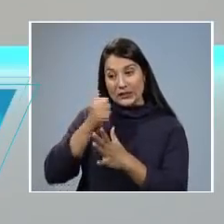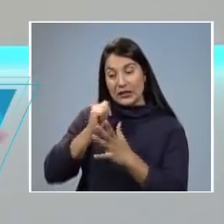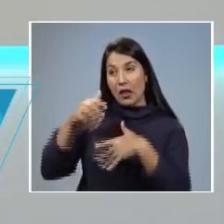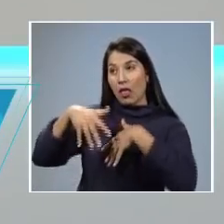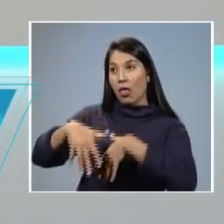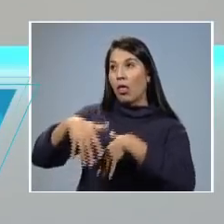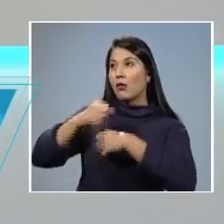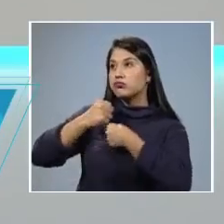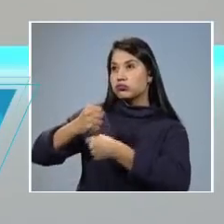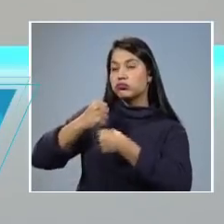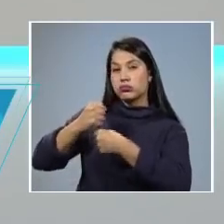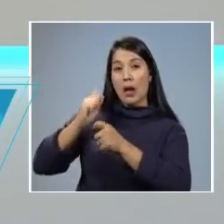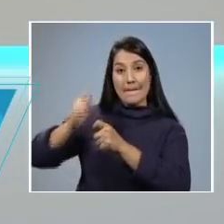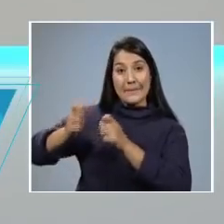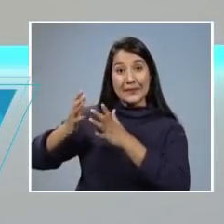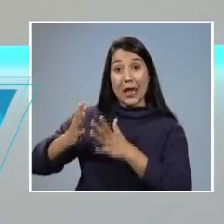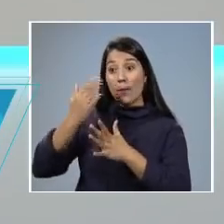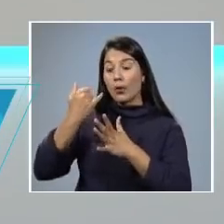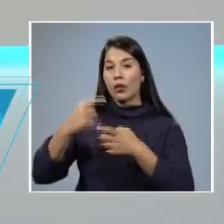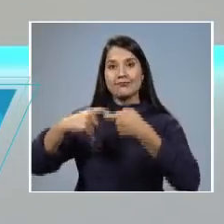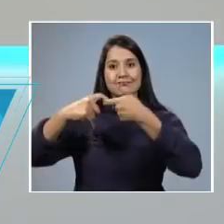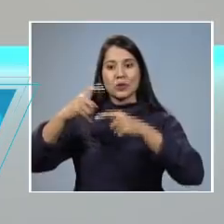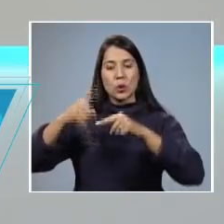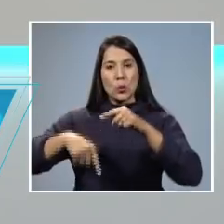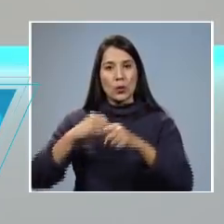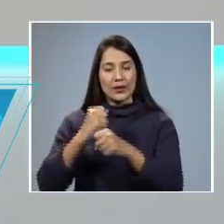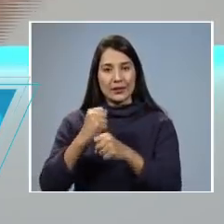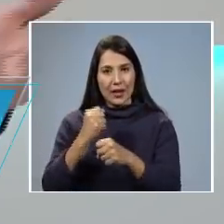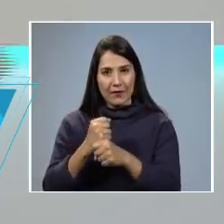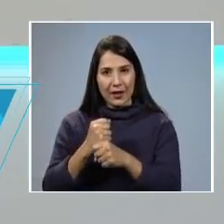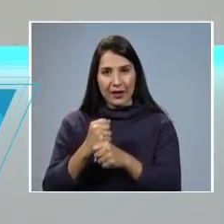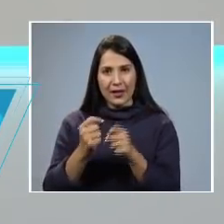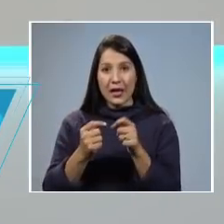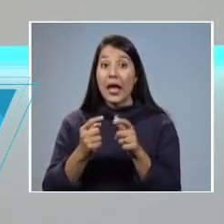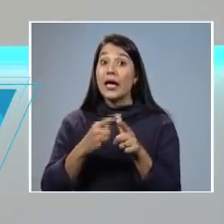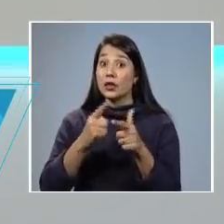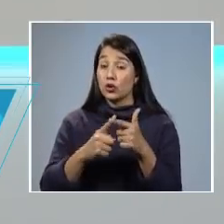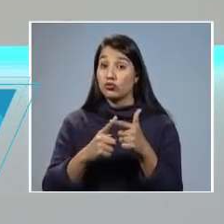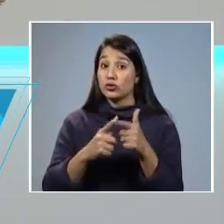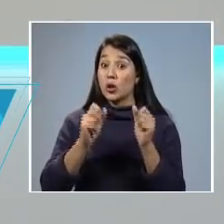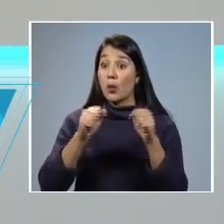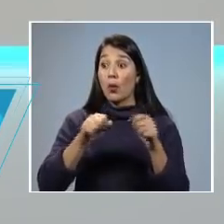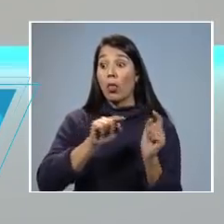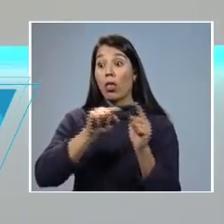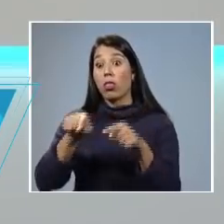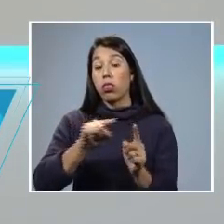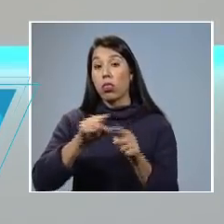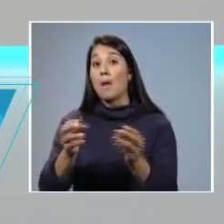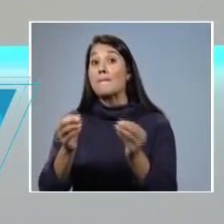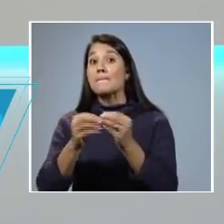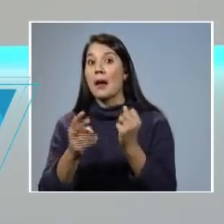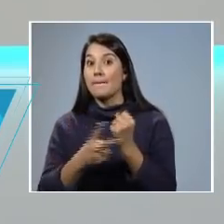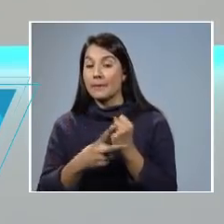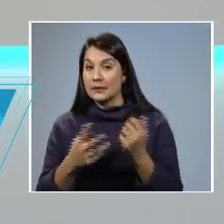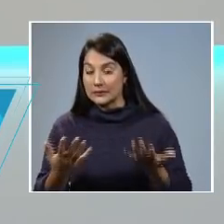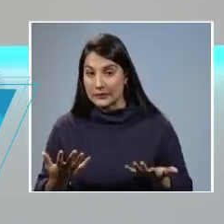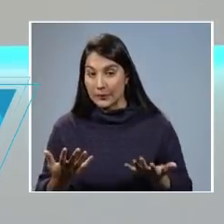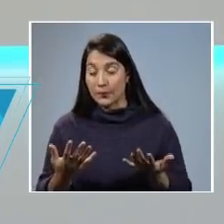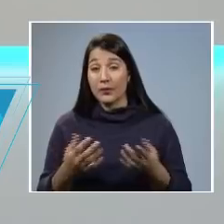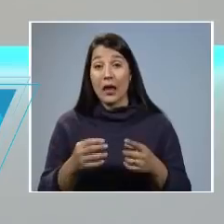se han quedado sin la posibilidad de trabajar, pueda ser más frecuente, digamos, en lo sucesivo.